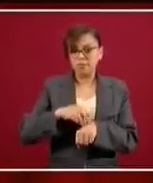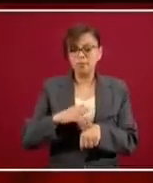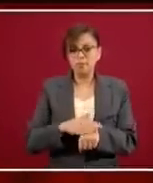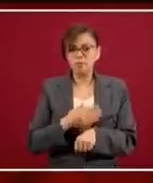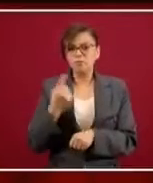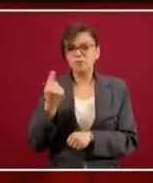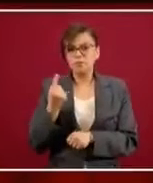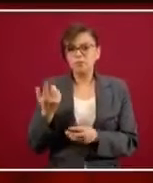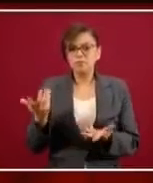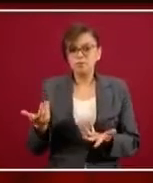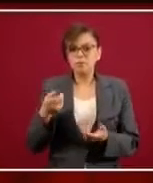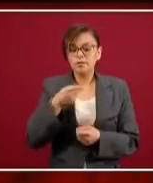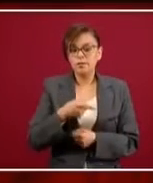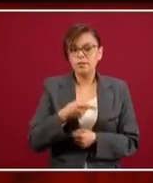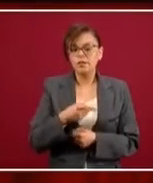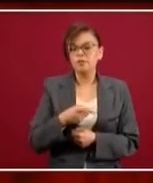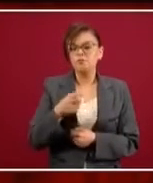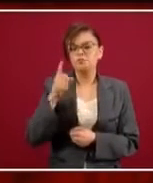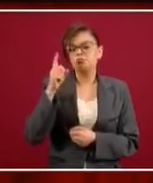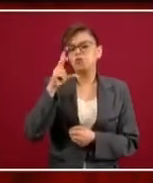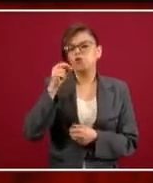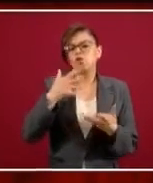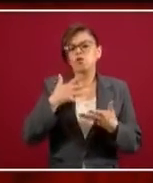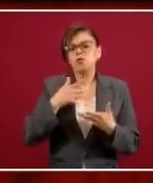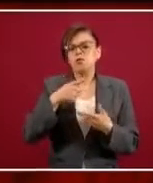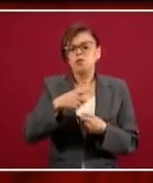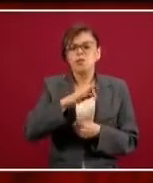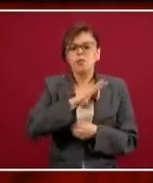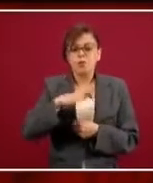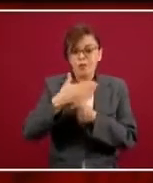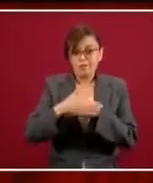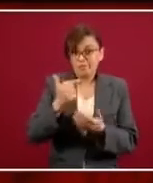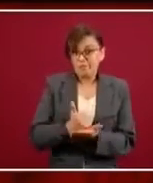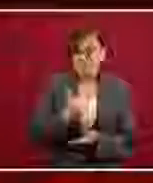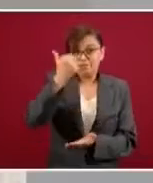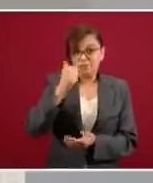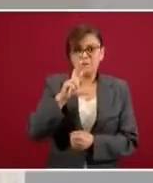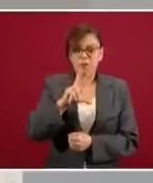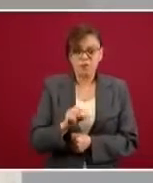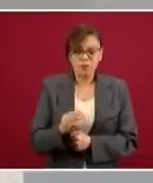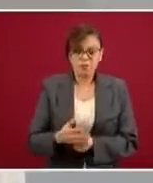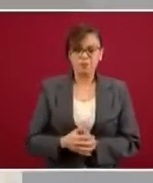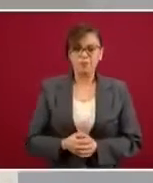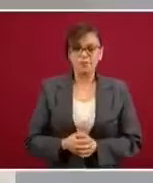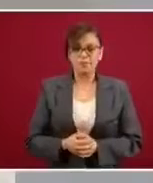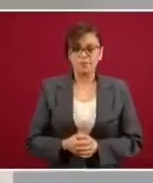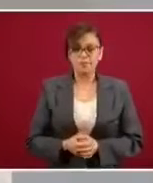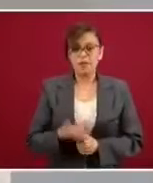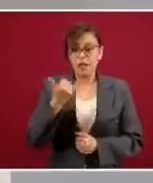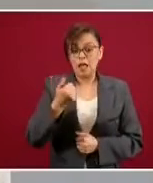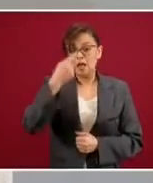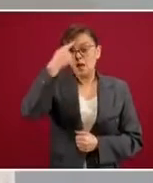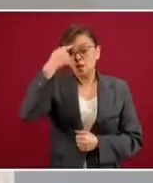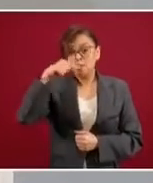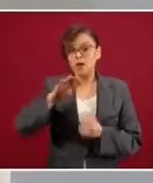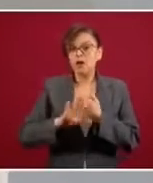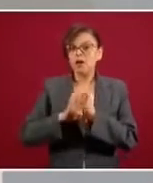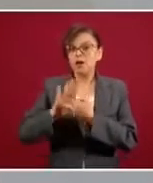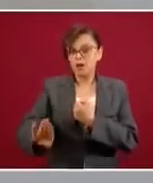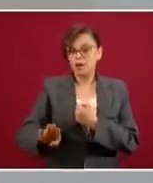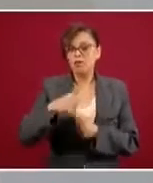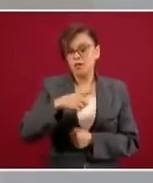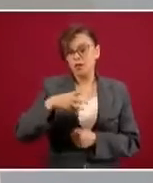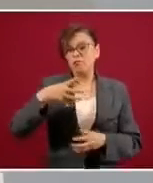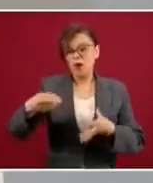baja probabilidad de complicarse y con el objetivo de que no contribuyan a los contagios, entonces